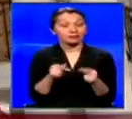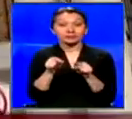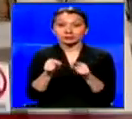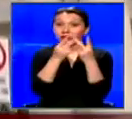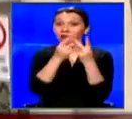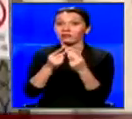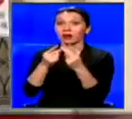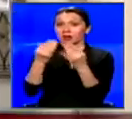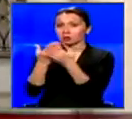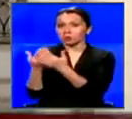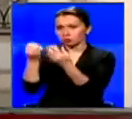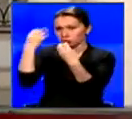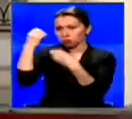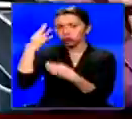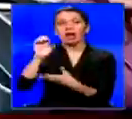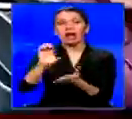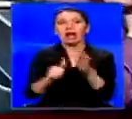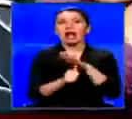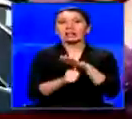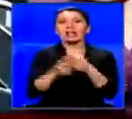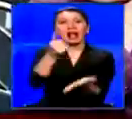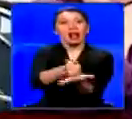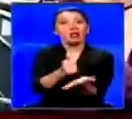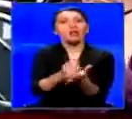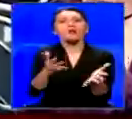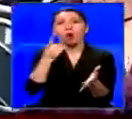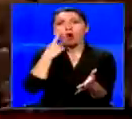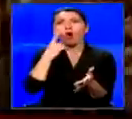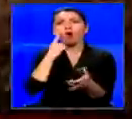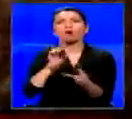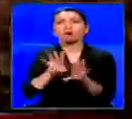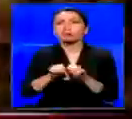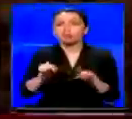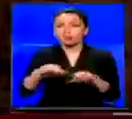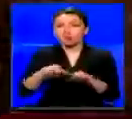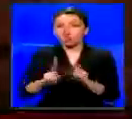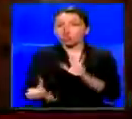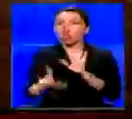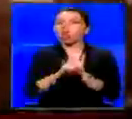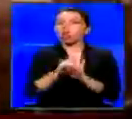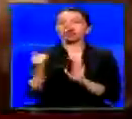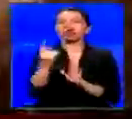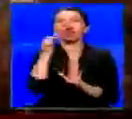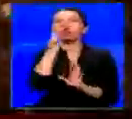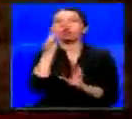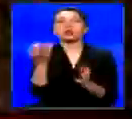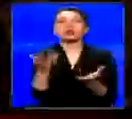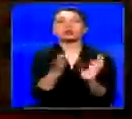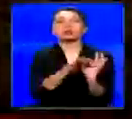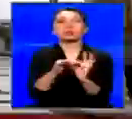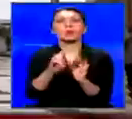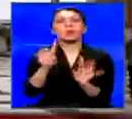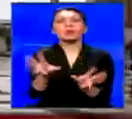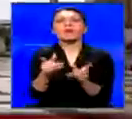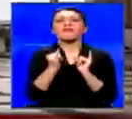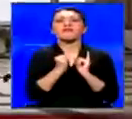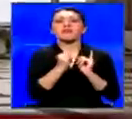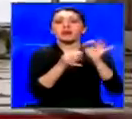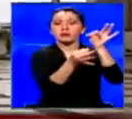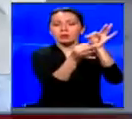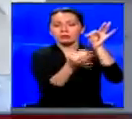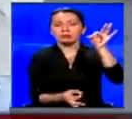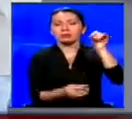viajes de capacitación para concejales y alcaldes son algo común. Están permitidos por la ley y solo deben justificarse con un simple informe sobre